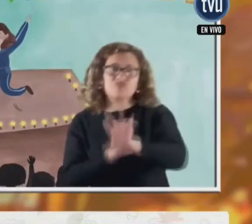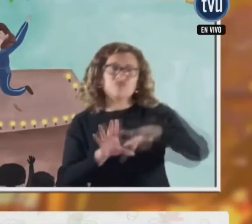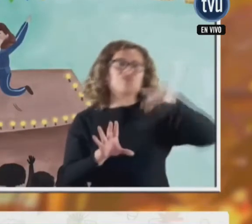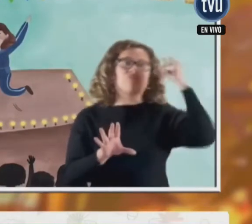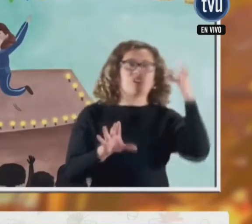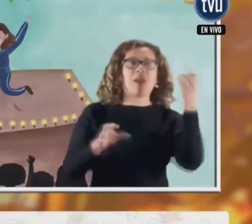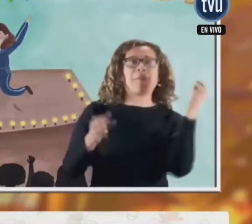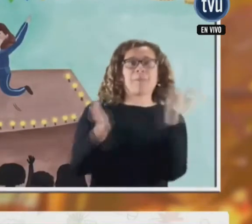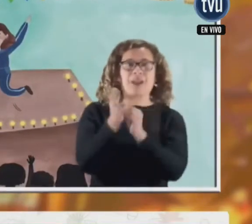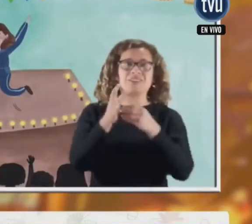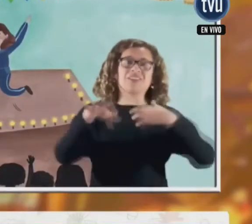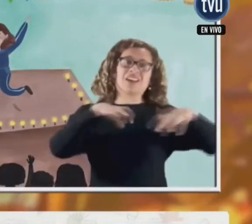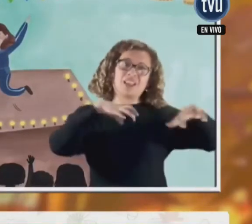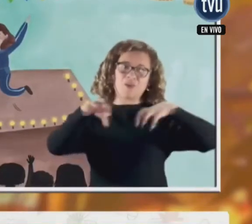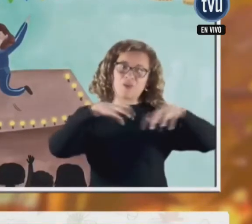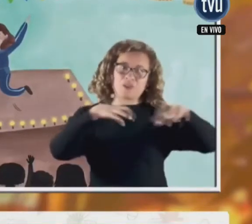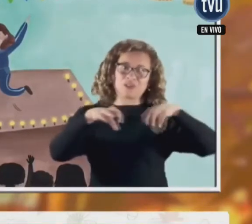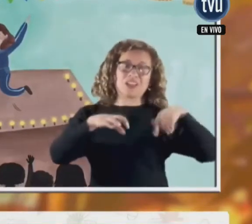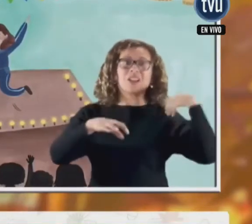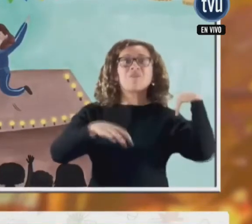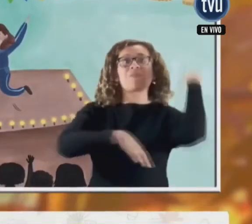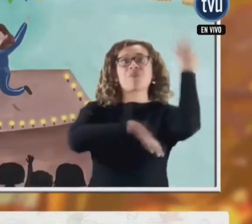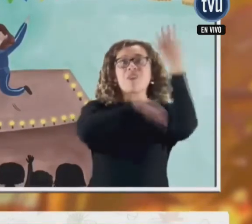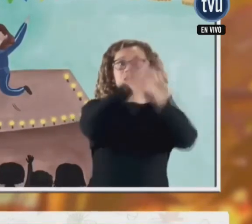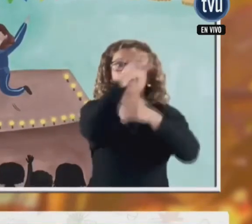hay ciertas personas de otros países también viviendo